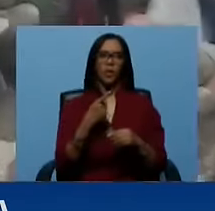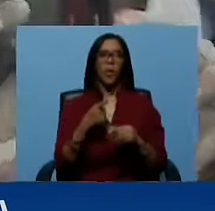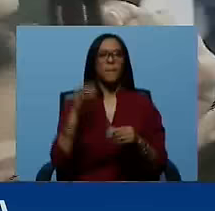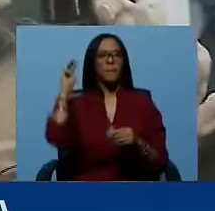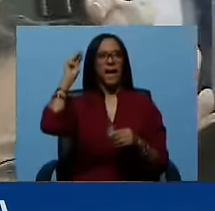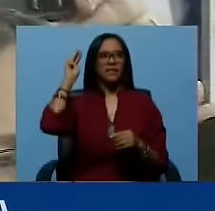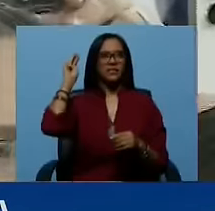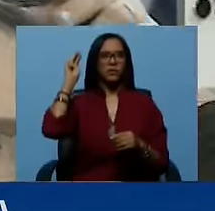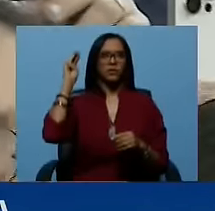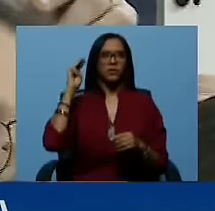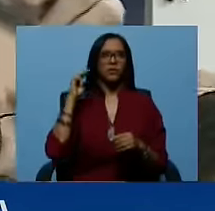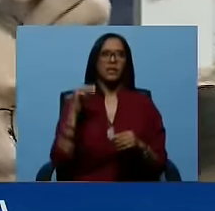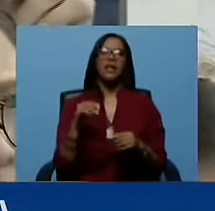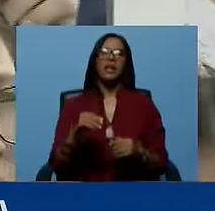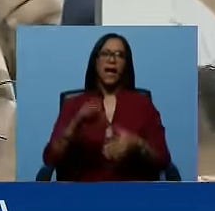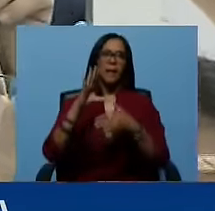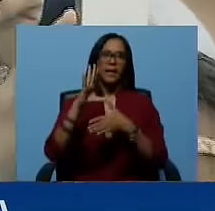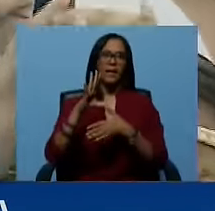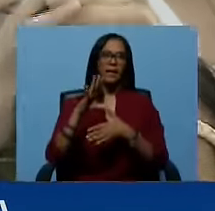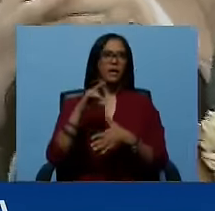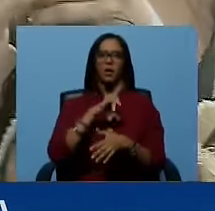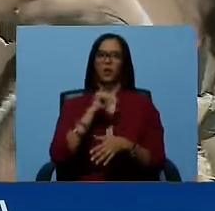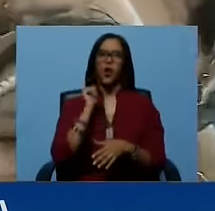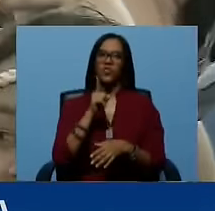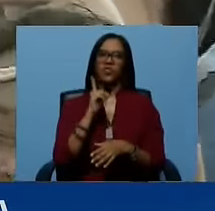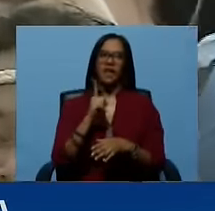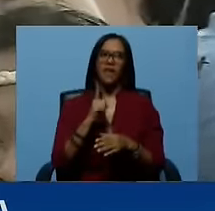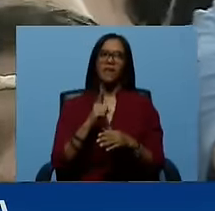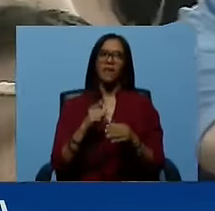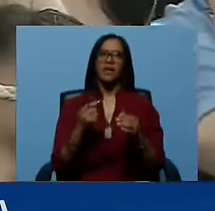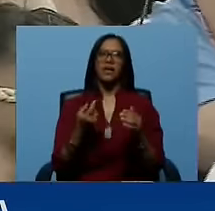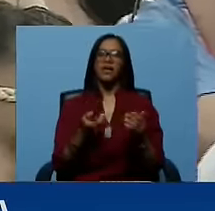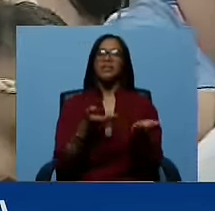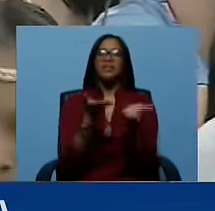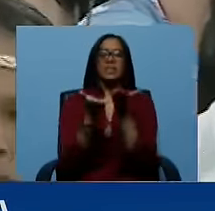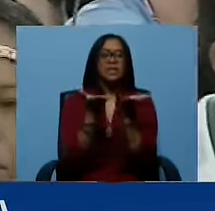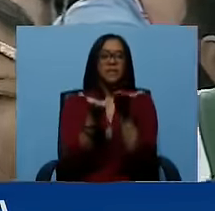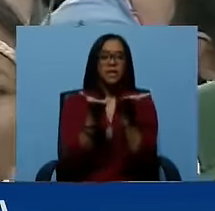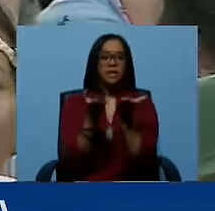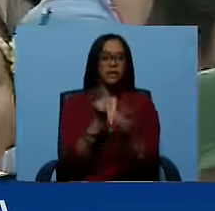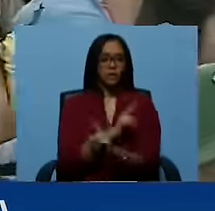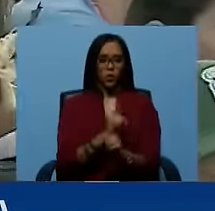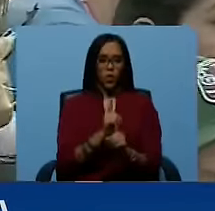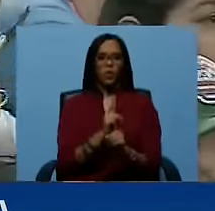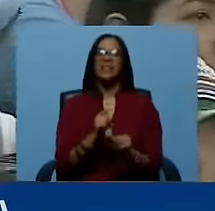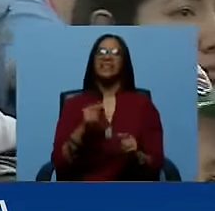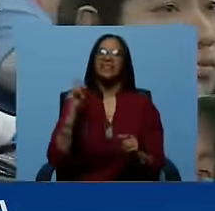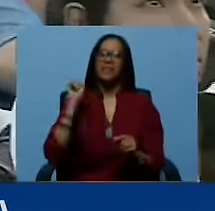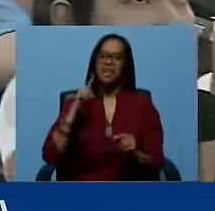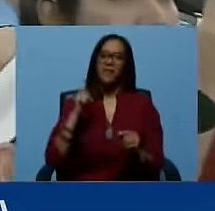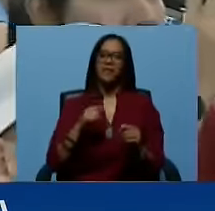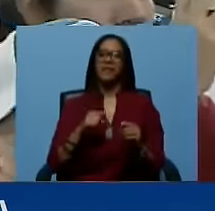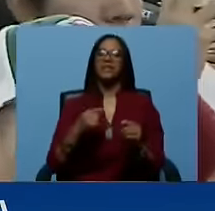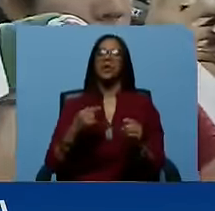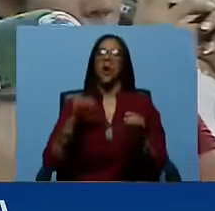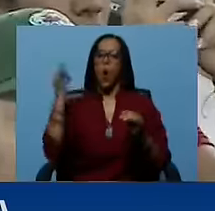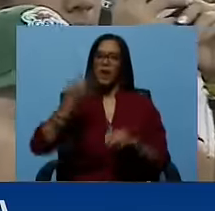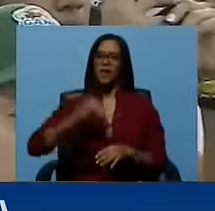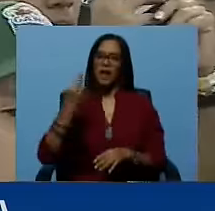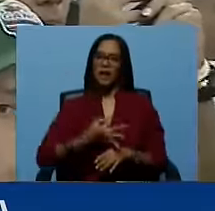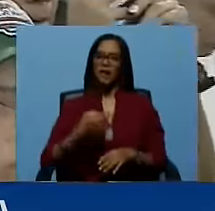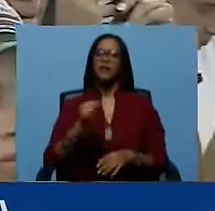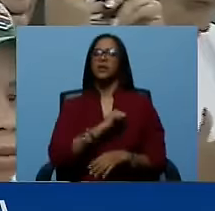maestro, la América no debe imitar servilmente, sino ser original. Somos